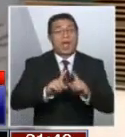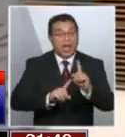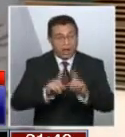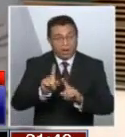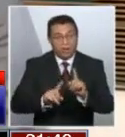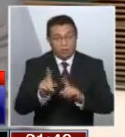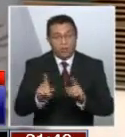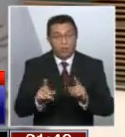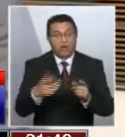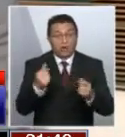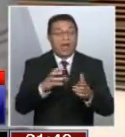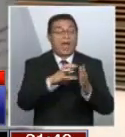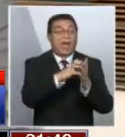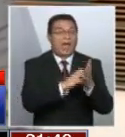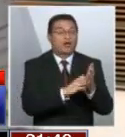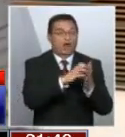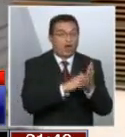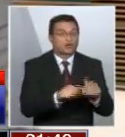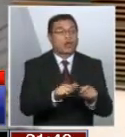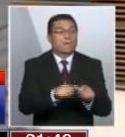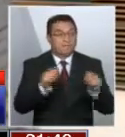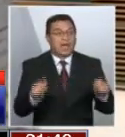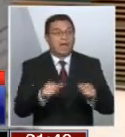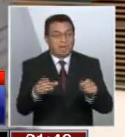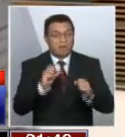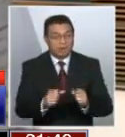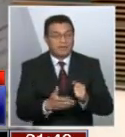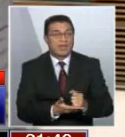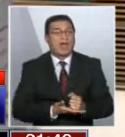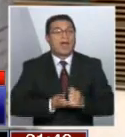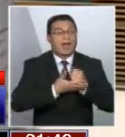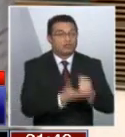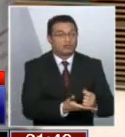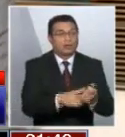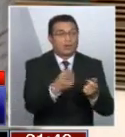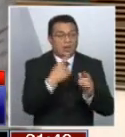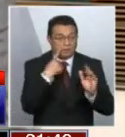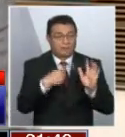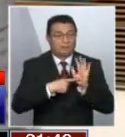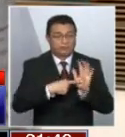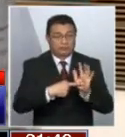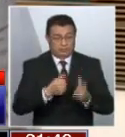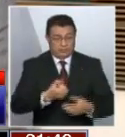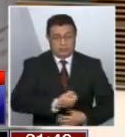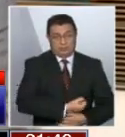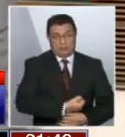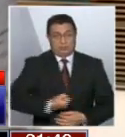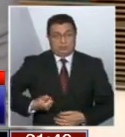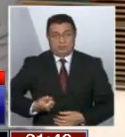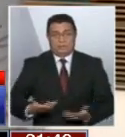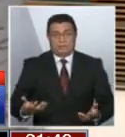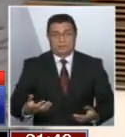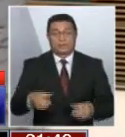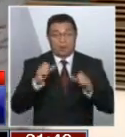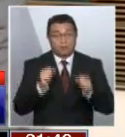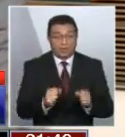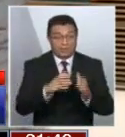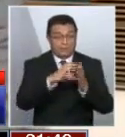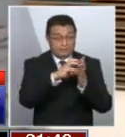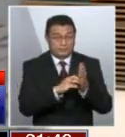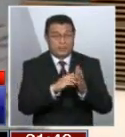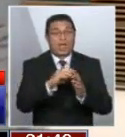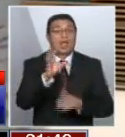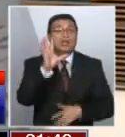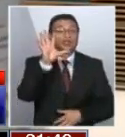algunos ahorros adicionales que contribuirían también a una señal de austeridad. Diputado, mira, podríamos reducir a la